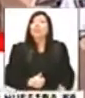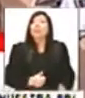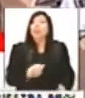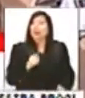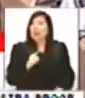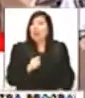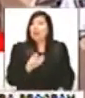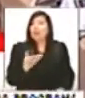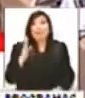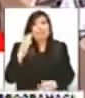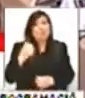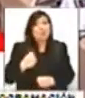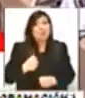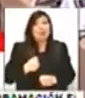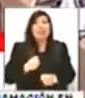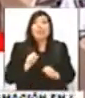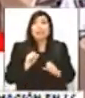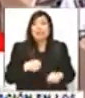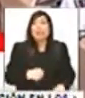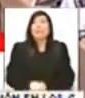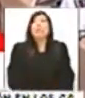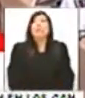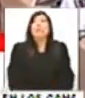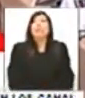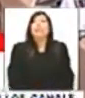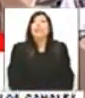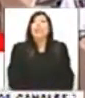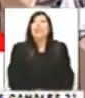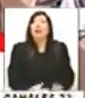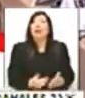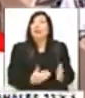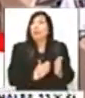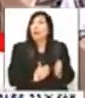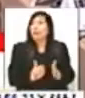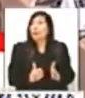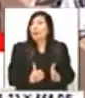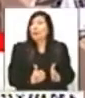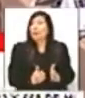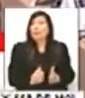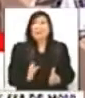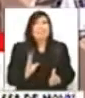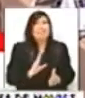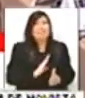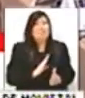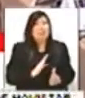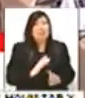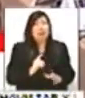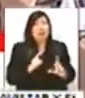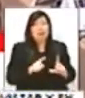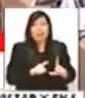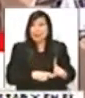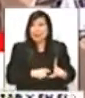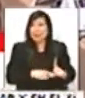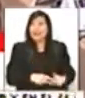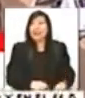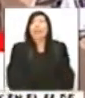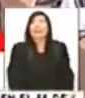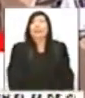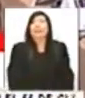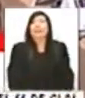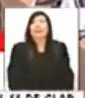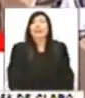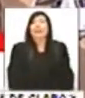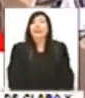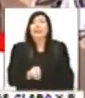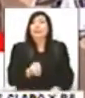Hay militares que efectivamente, ante una estrategia canallesca como la de Sendero Luminoso, que